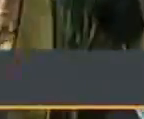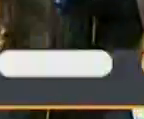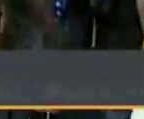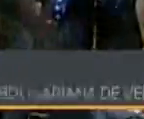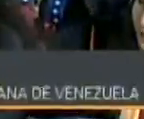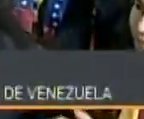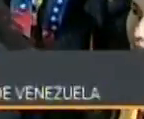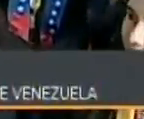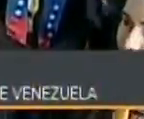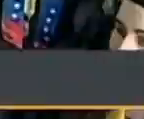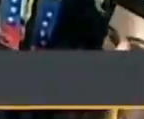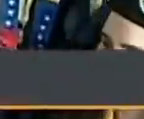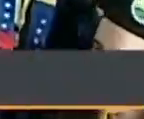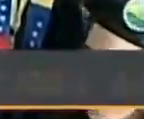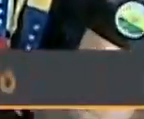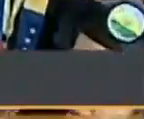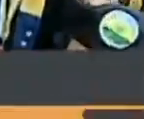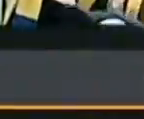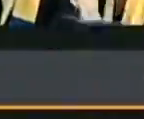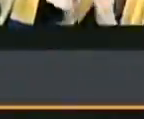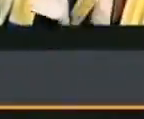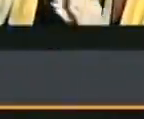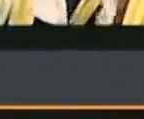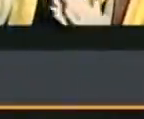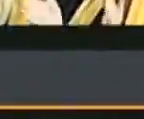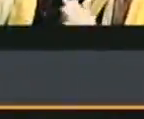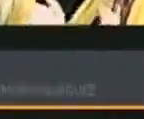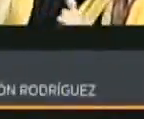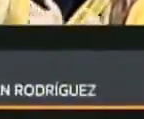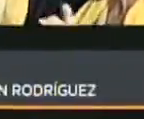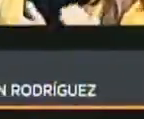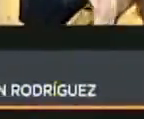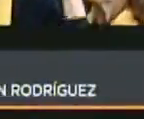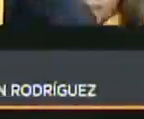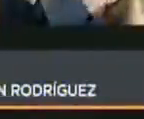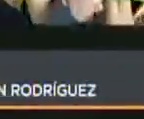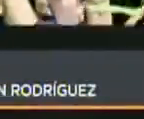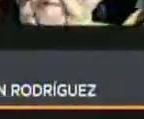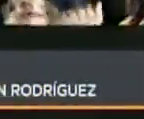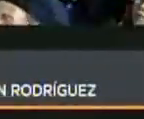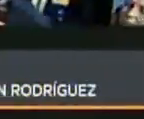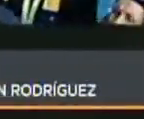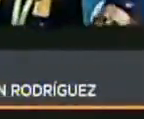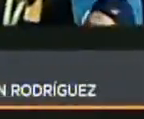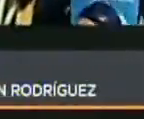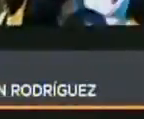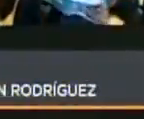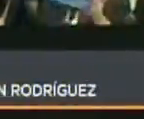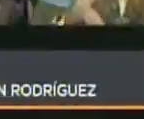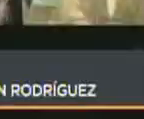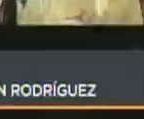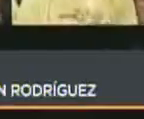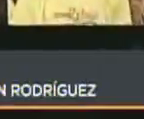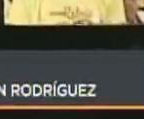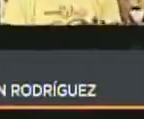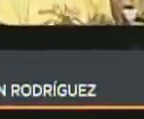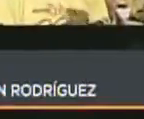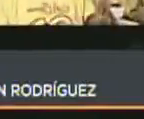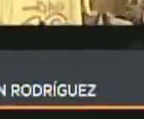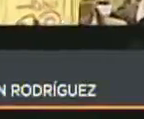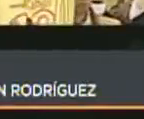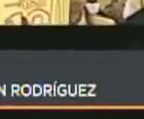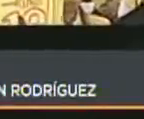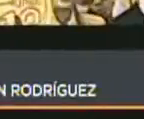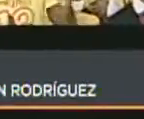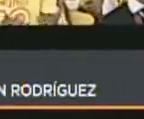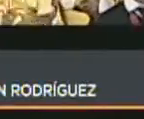Que viva la misión Rivas. Que viva la misión Sucre. Que viva la micromisión Simón